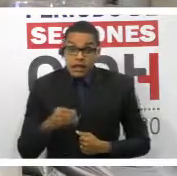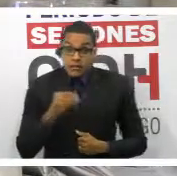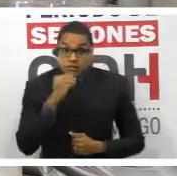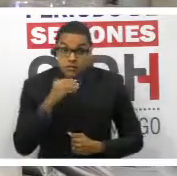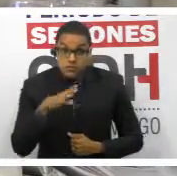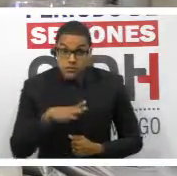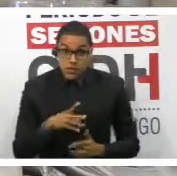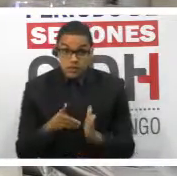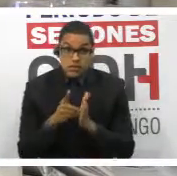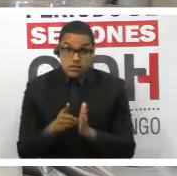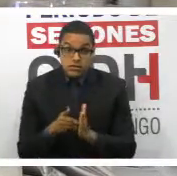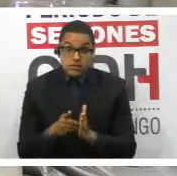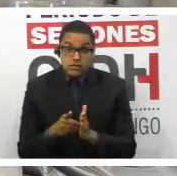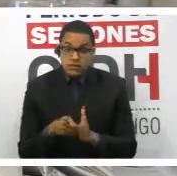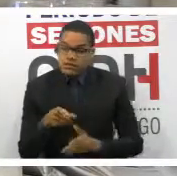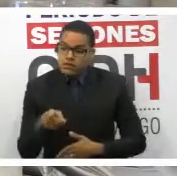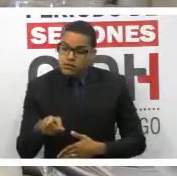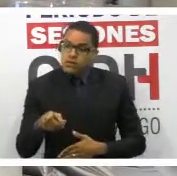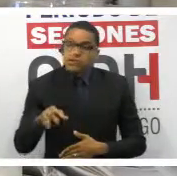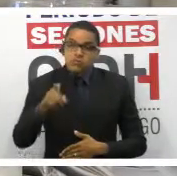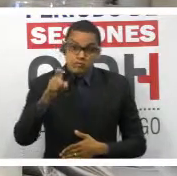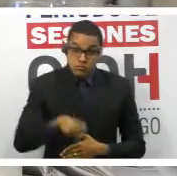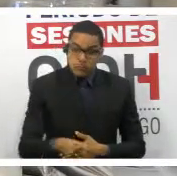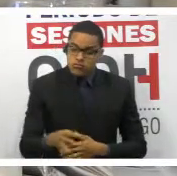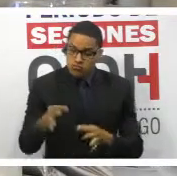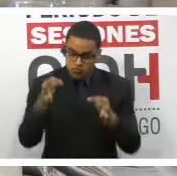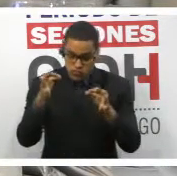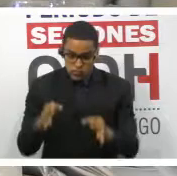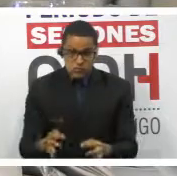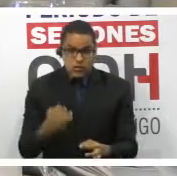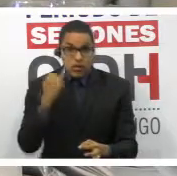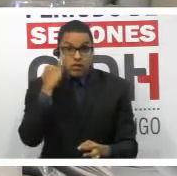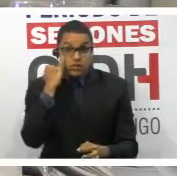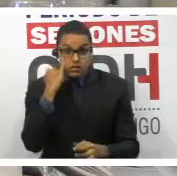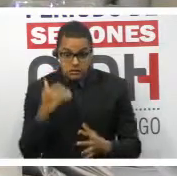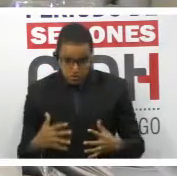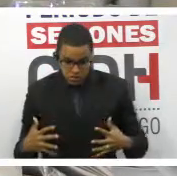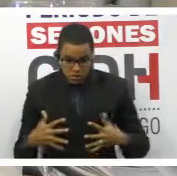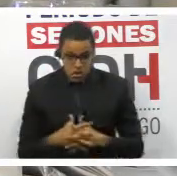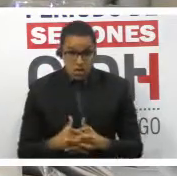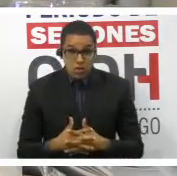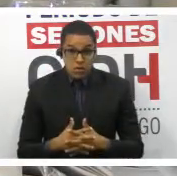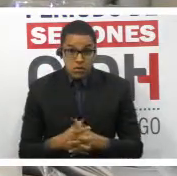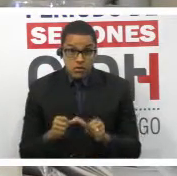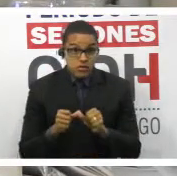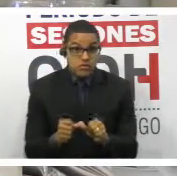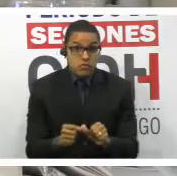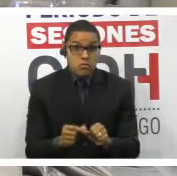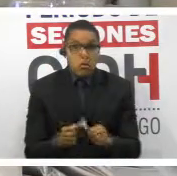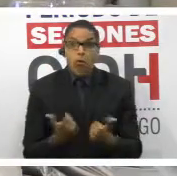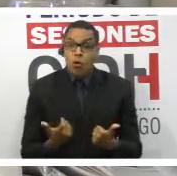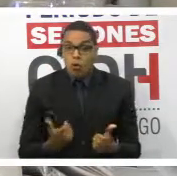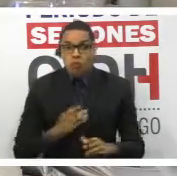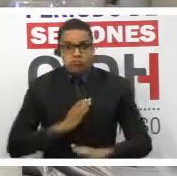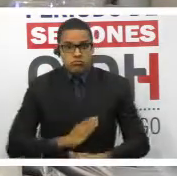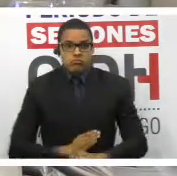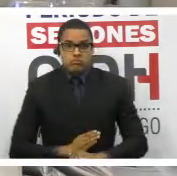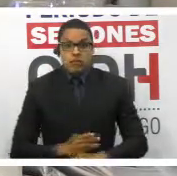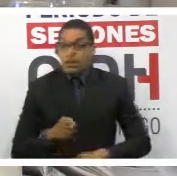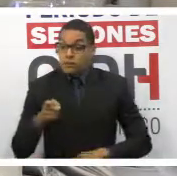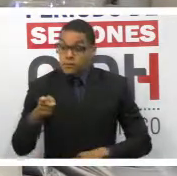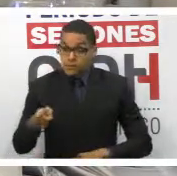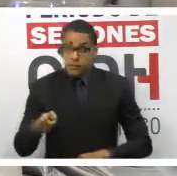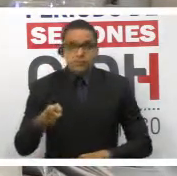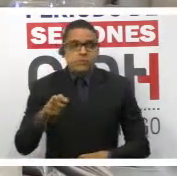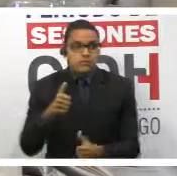una situación compleja sería aquí muy importante para la comisión tener una